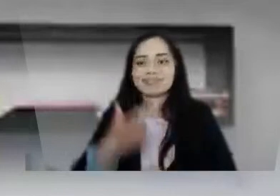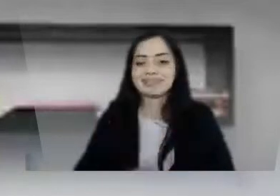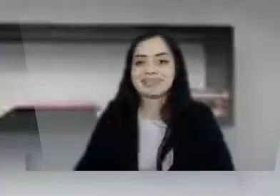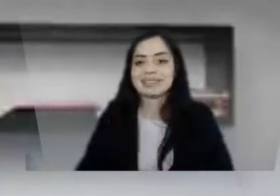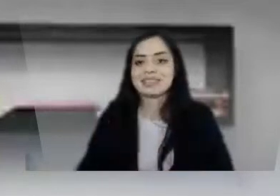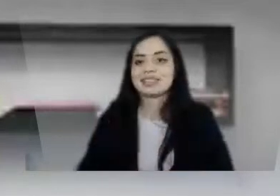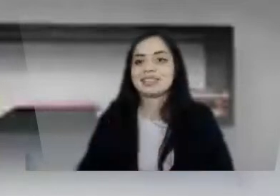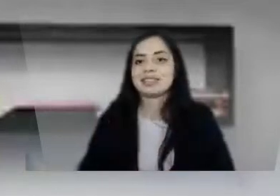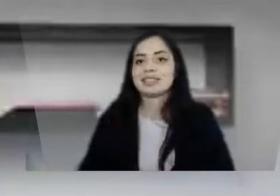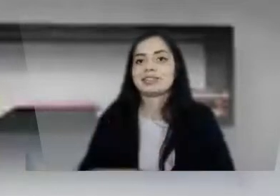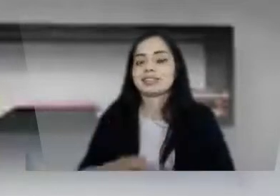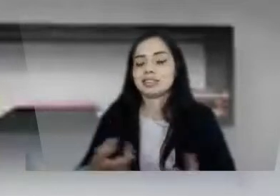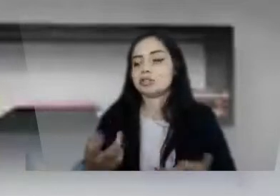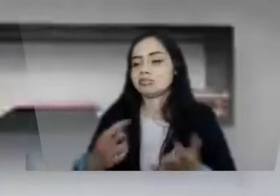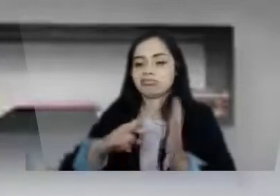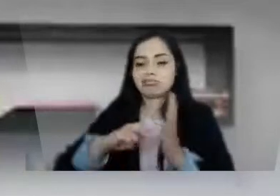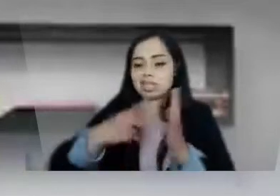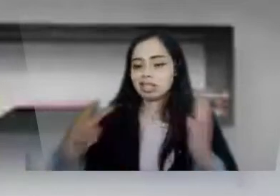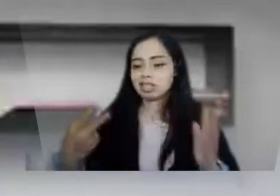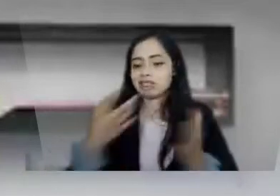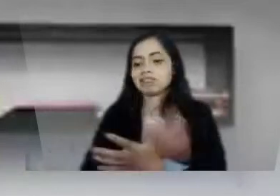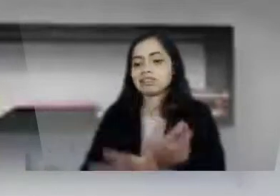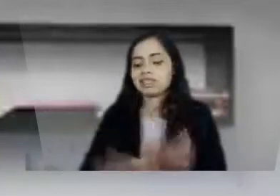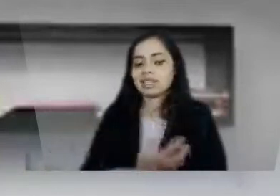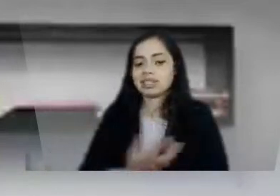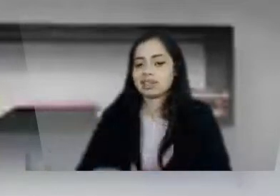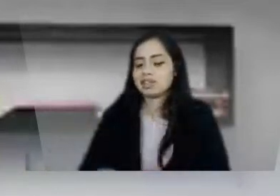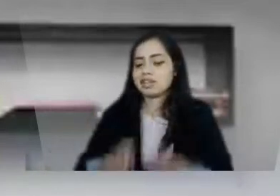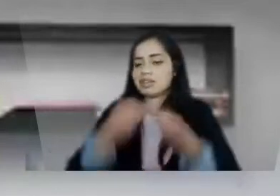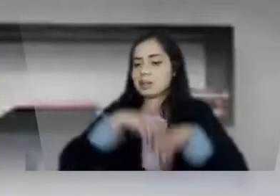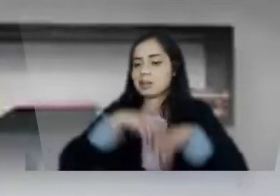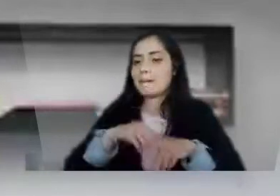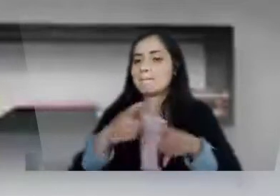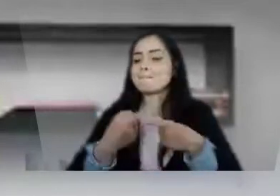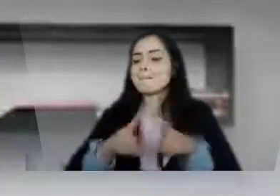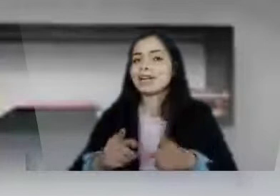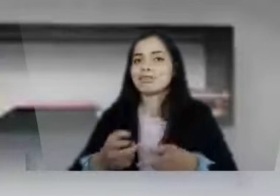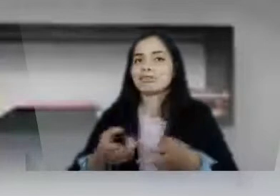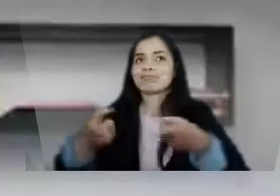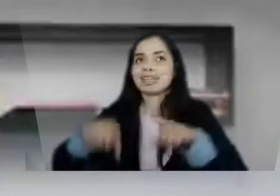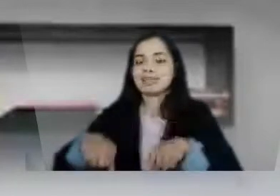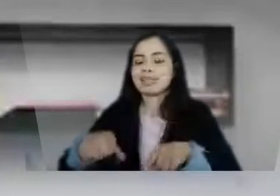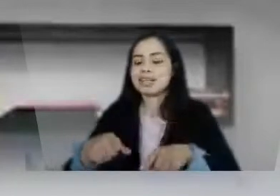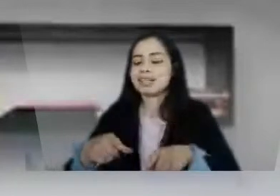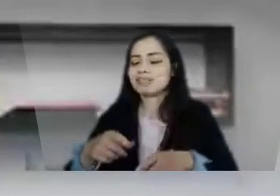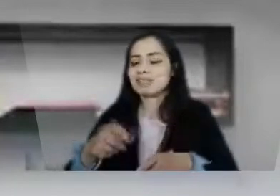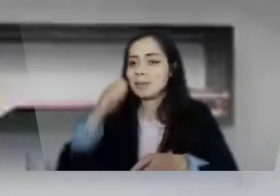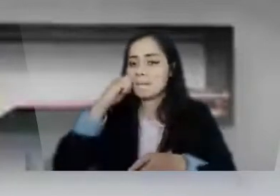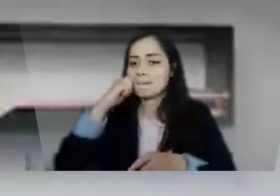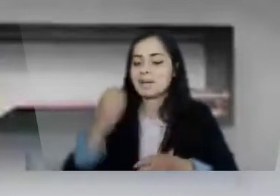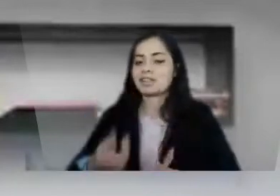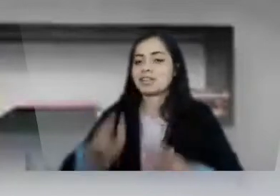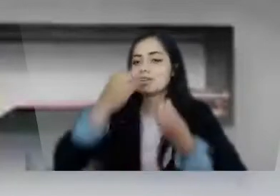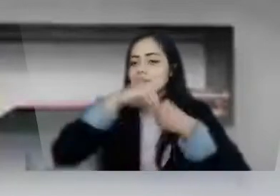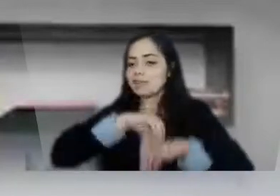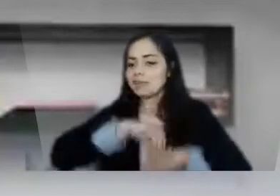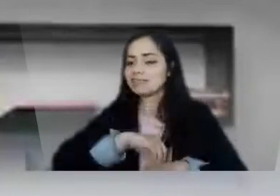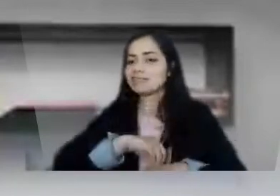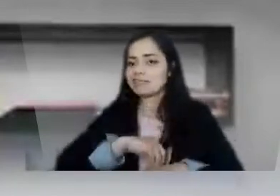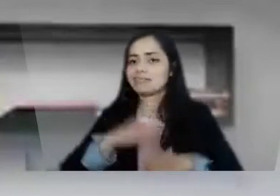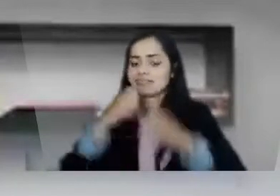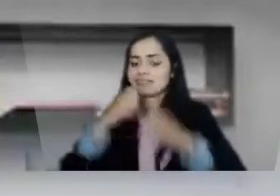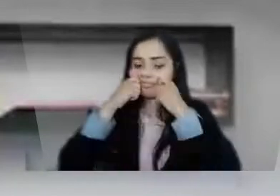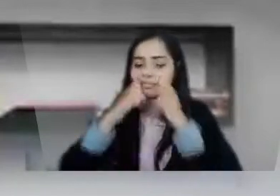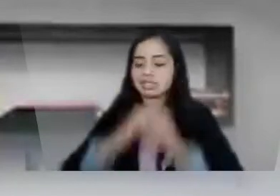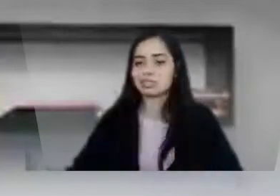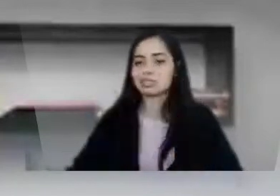técnico-científico, sino también en el componente humano. Así que muchas gracias por compartirnos esa valiosa anécdota. Ahorita